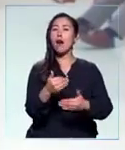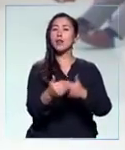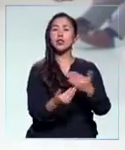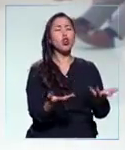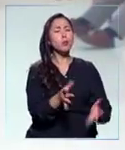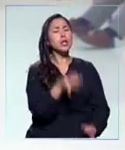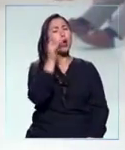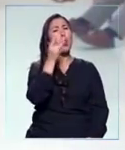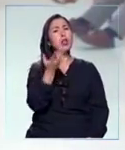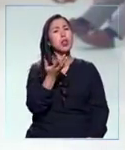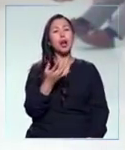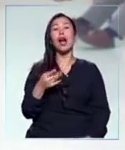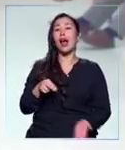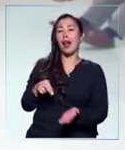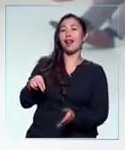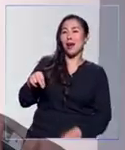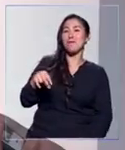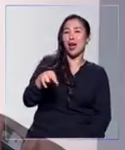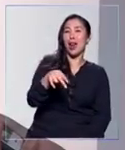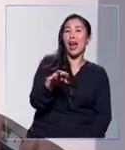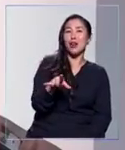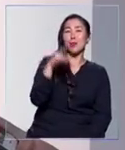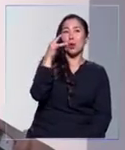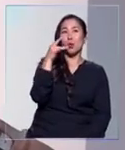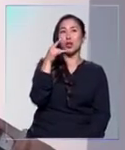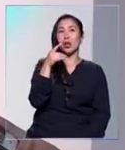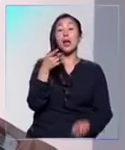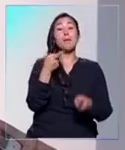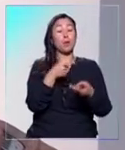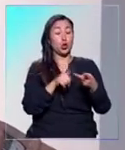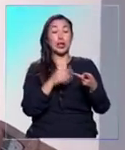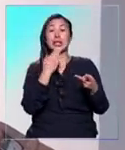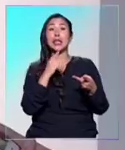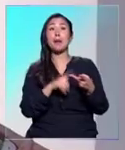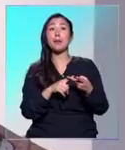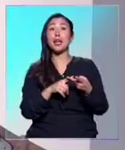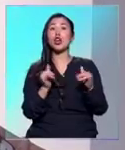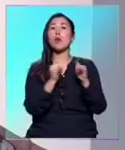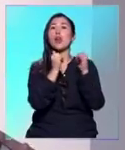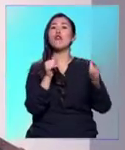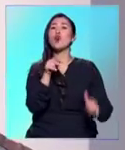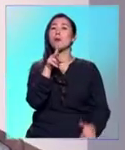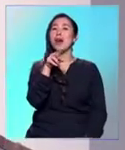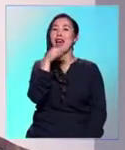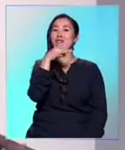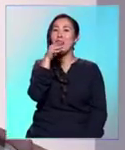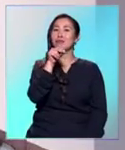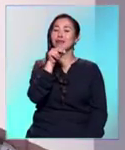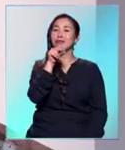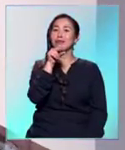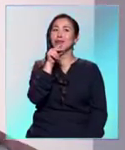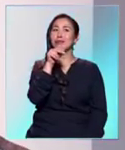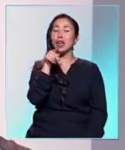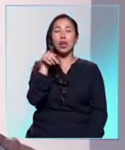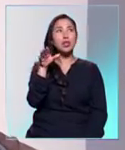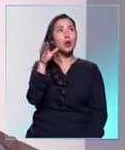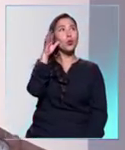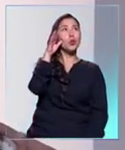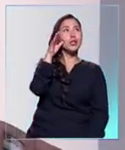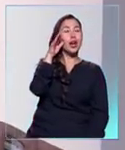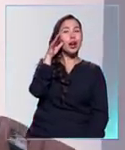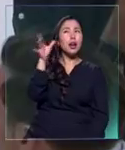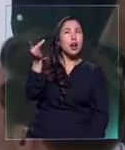lo has notado? En la marcha, fundamentalmente en la marcha, y por otro lado en la forma de hablar. Yo diría que se escucha y se